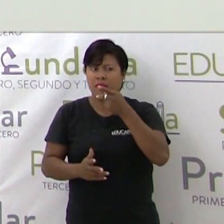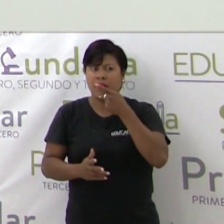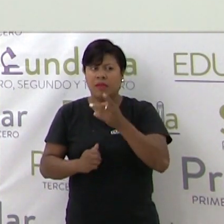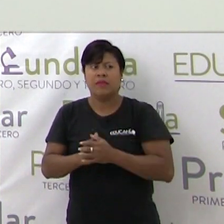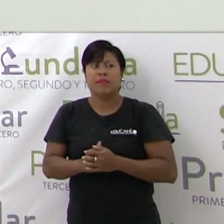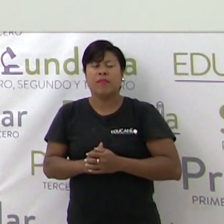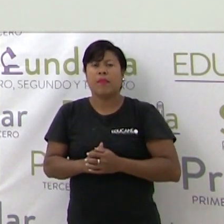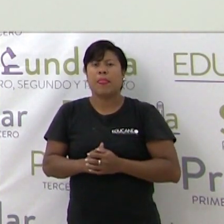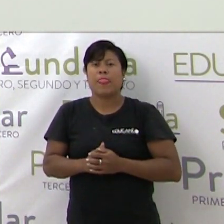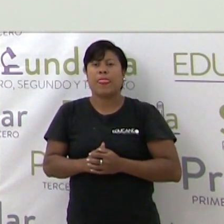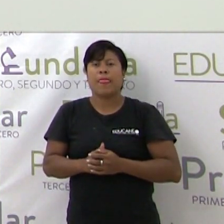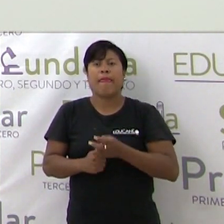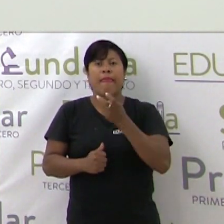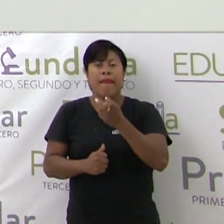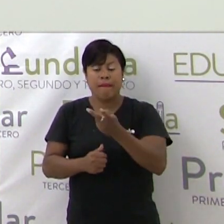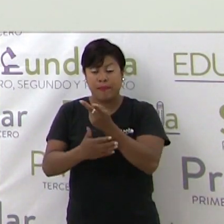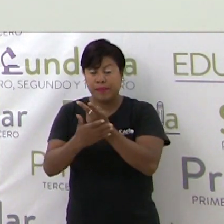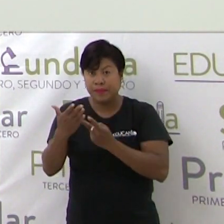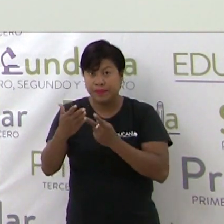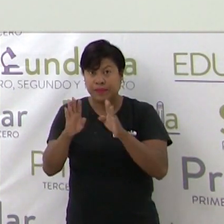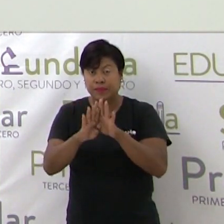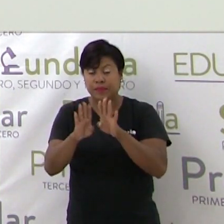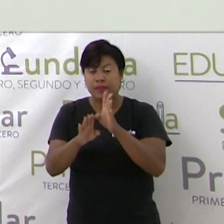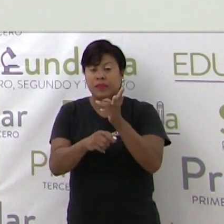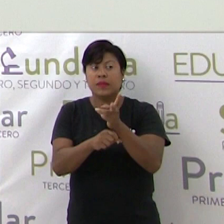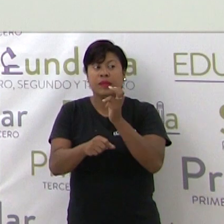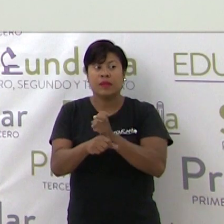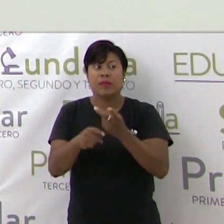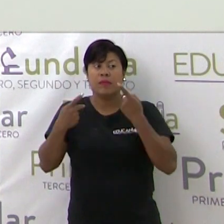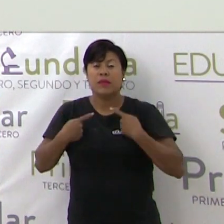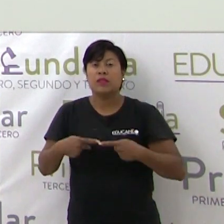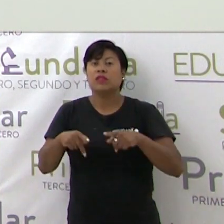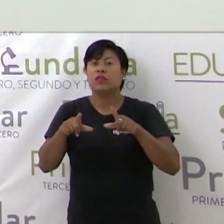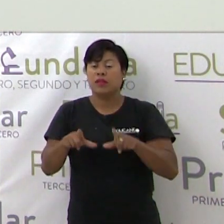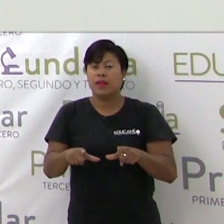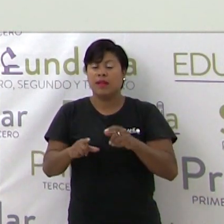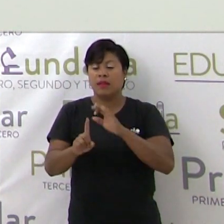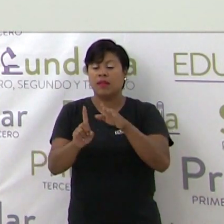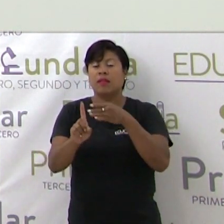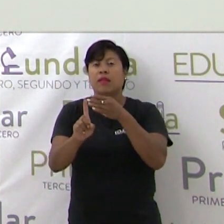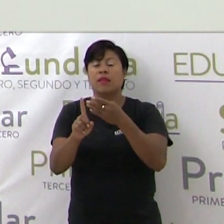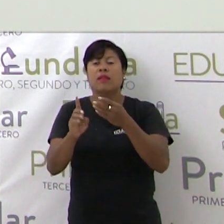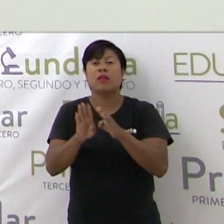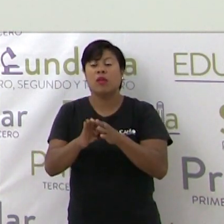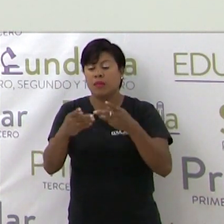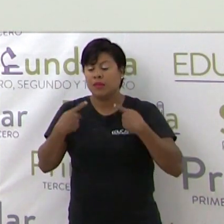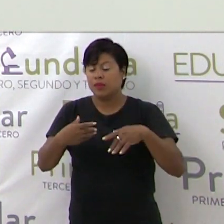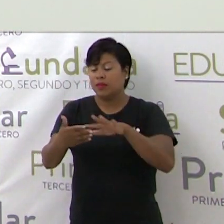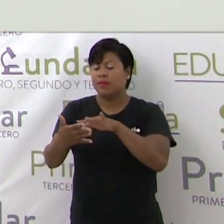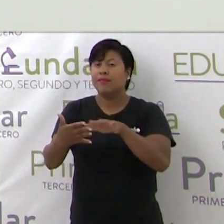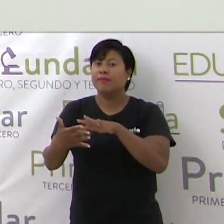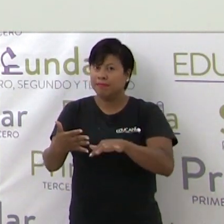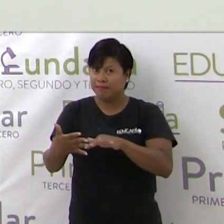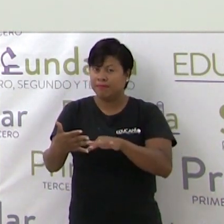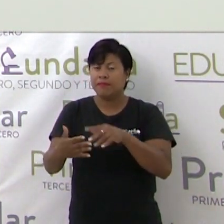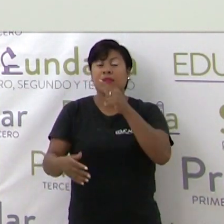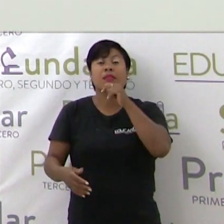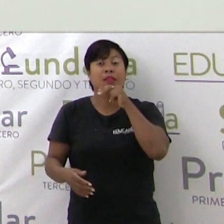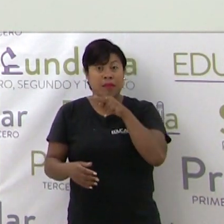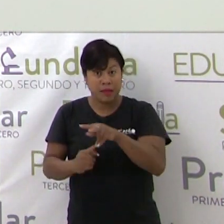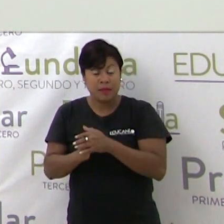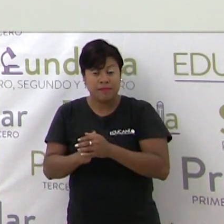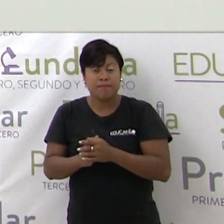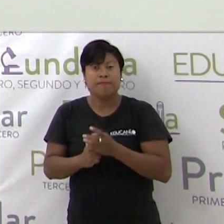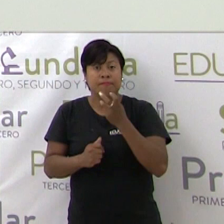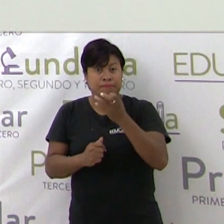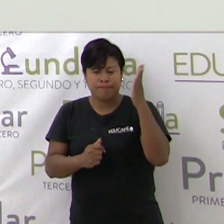La planificación debe incluir la invitación personal y directa a los lectores. También el